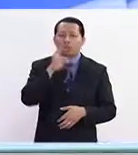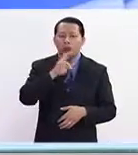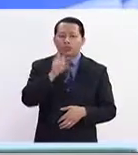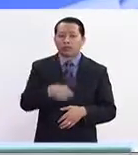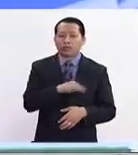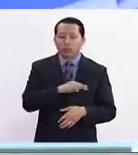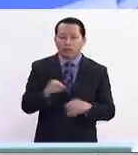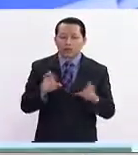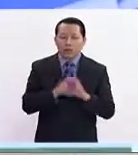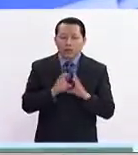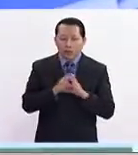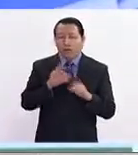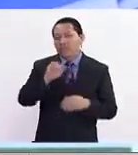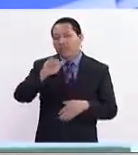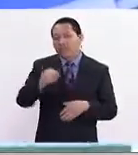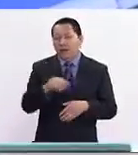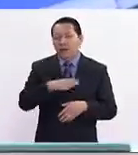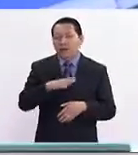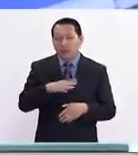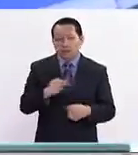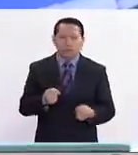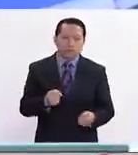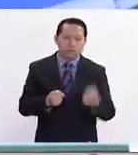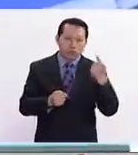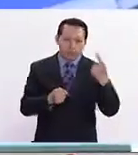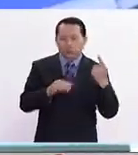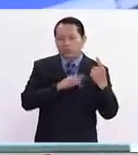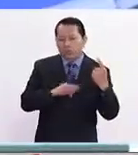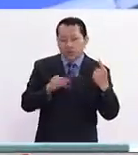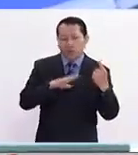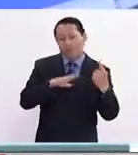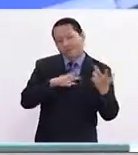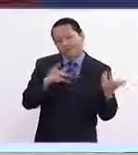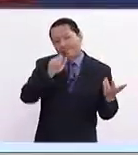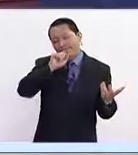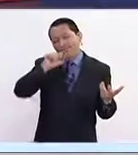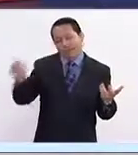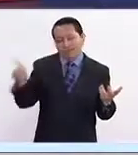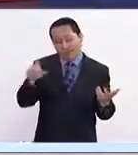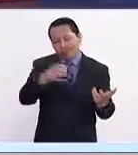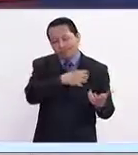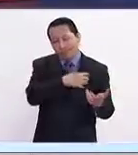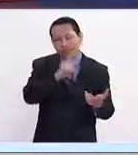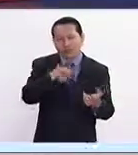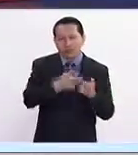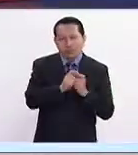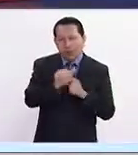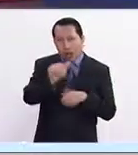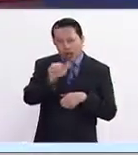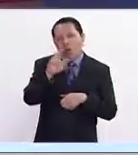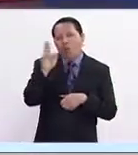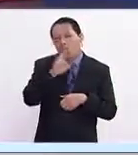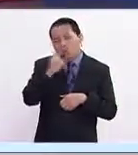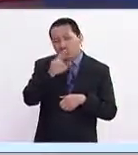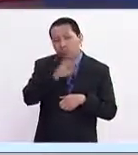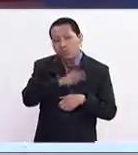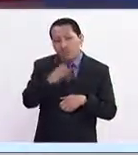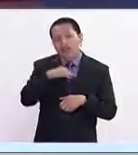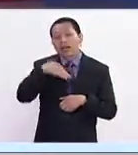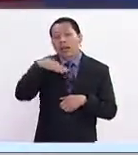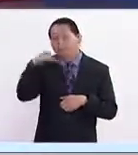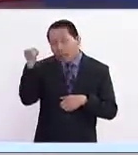por la clasificación mundial de la FIFA. En el 1, por supuesto, que aparece el anfitrión que será cabeza del grupo A, Rusia. En tanto que